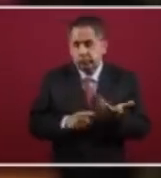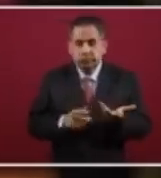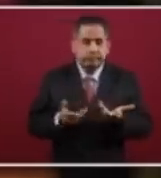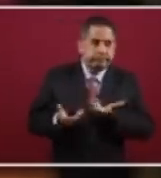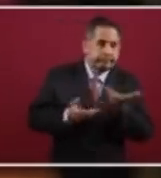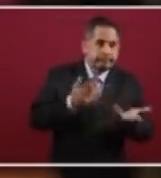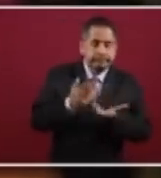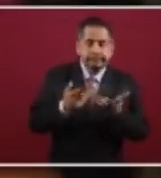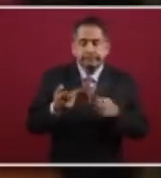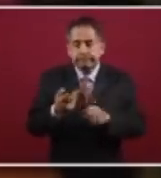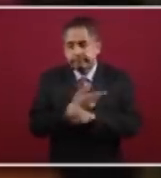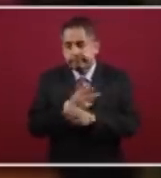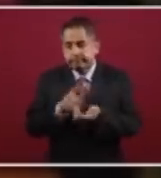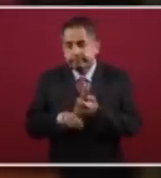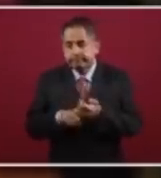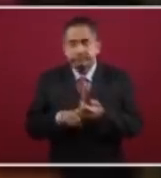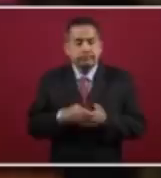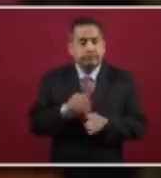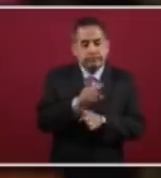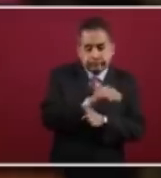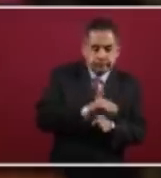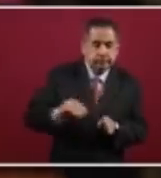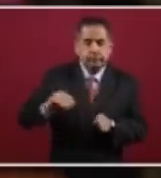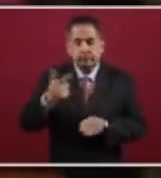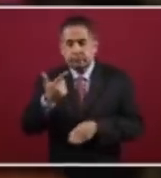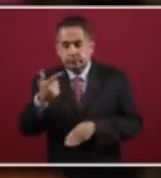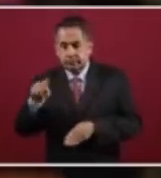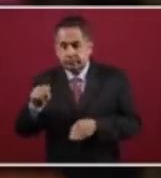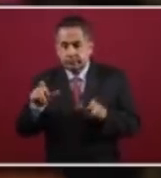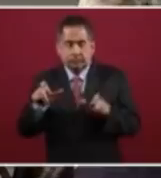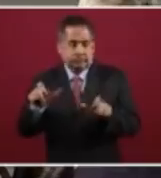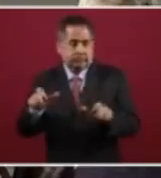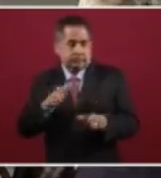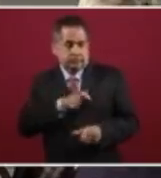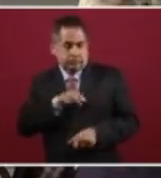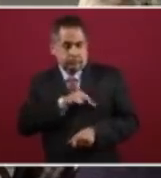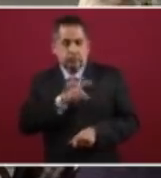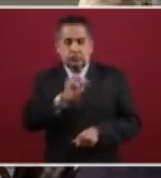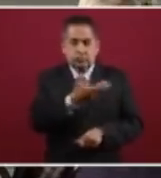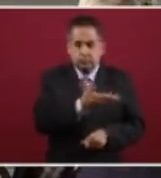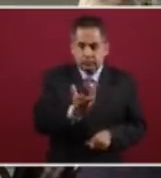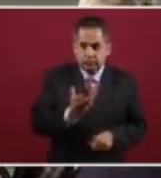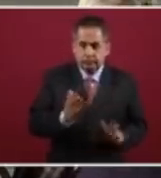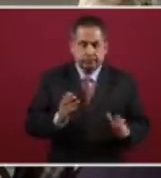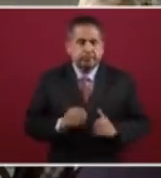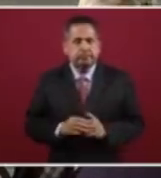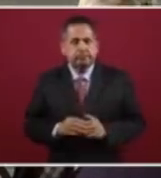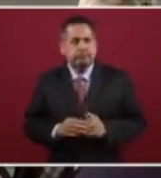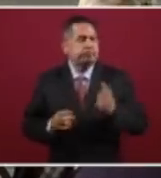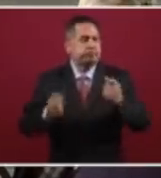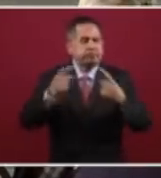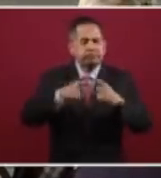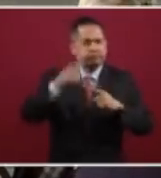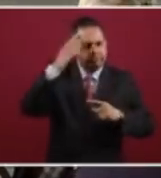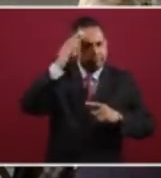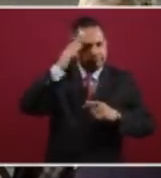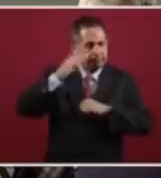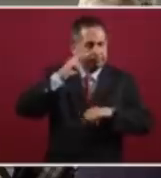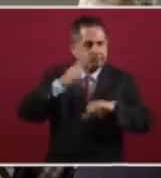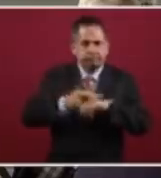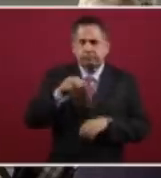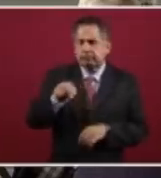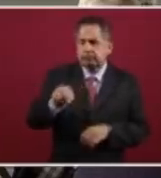si se regresan a la Guardia Nacional o finalmente lo despiden. Ahí encabezados por el señor